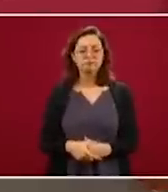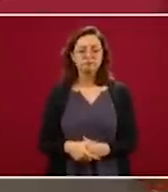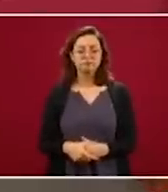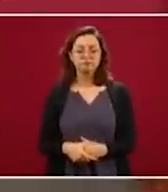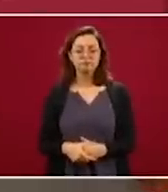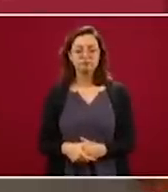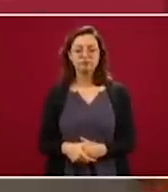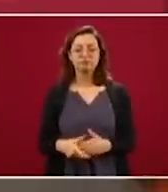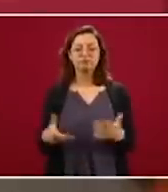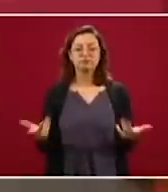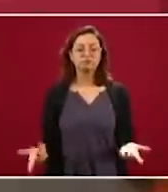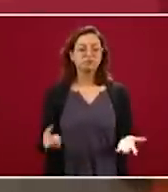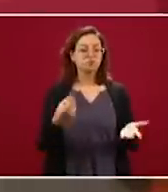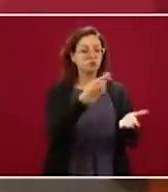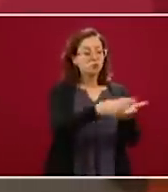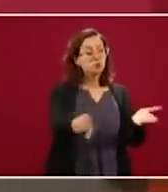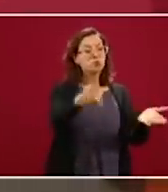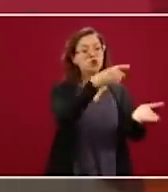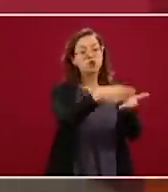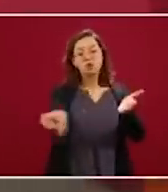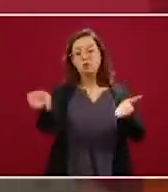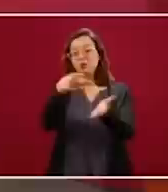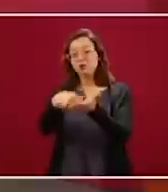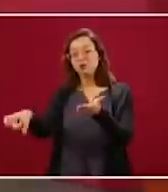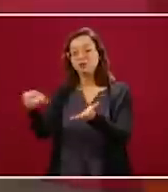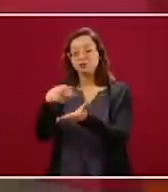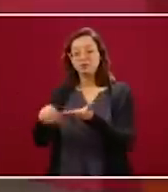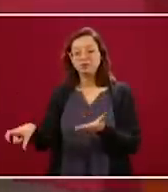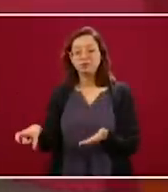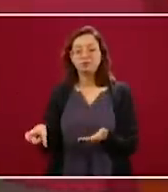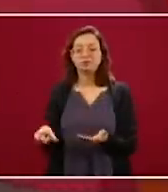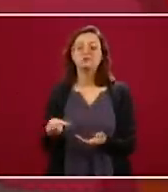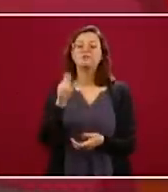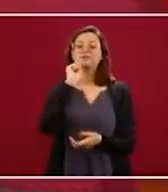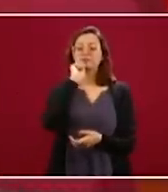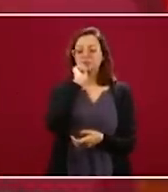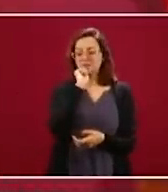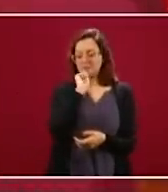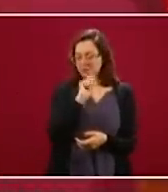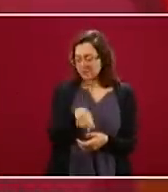en adquisiciones que también